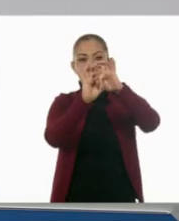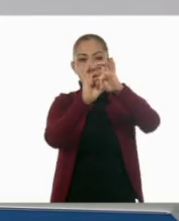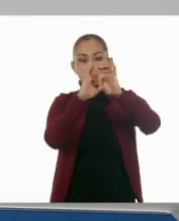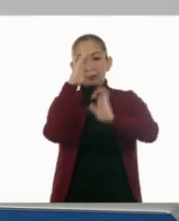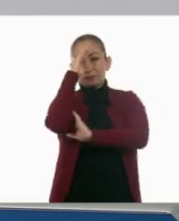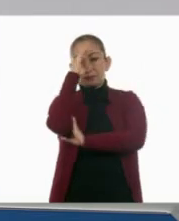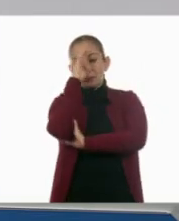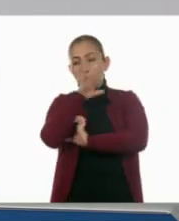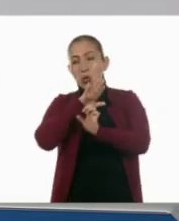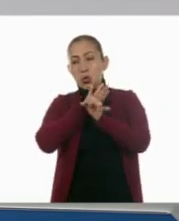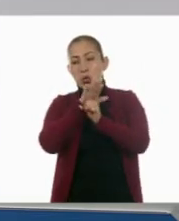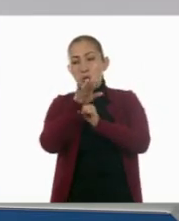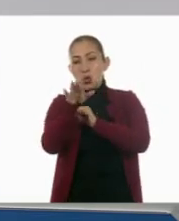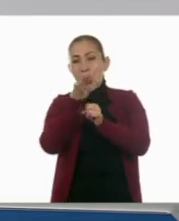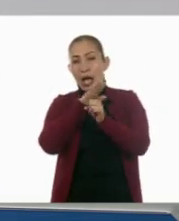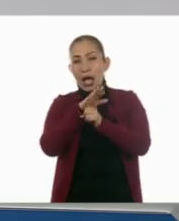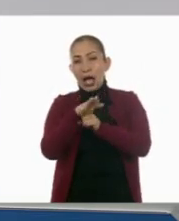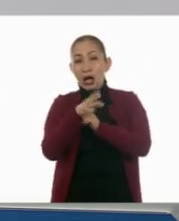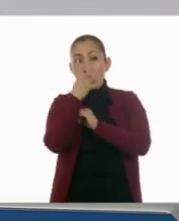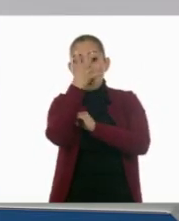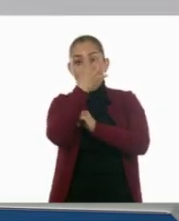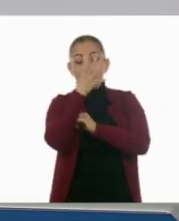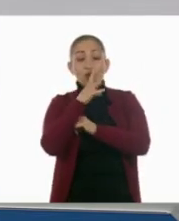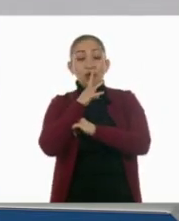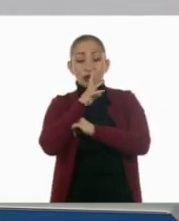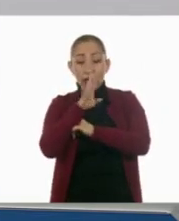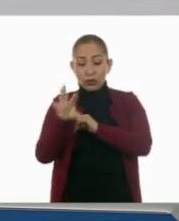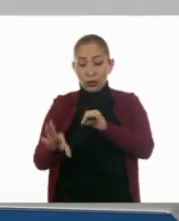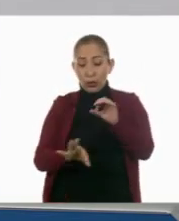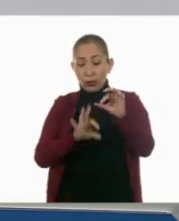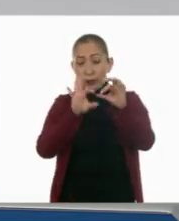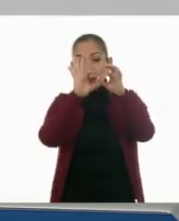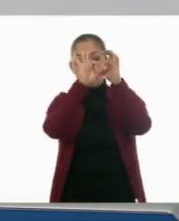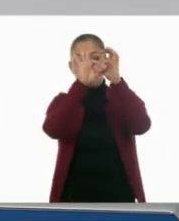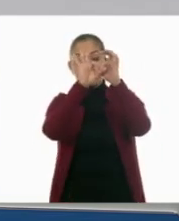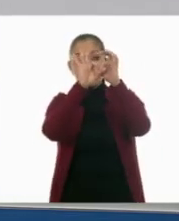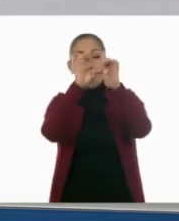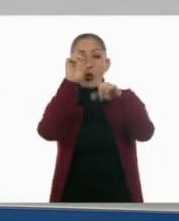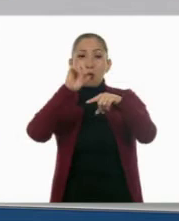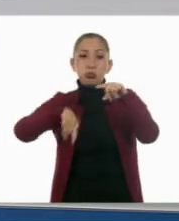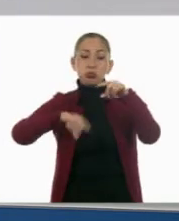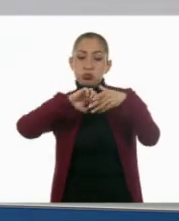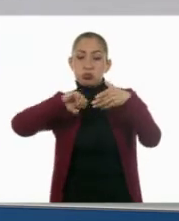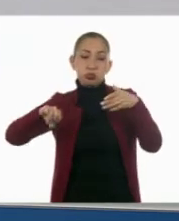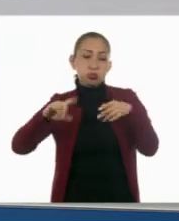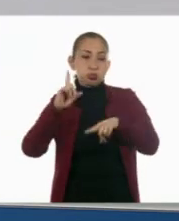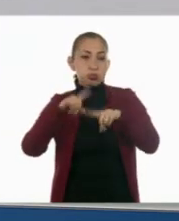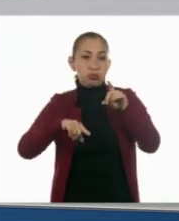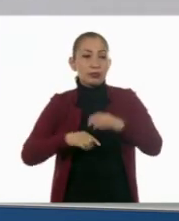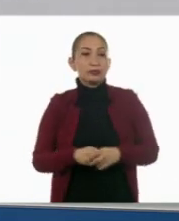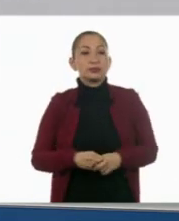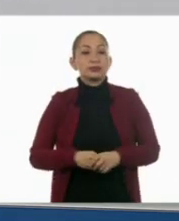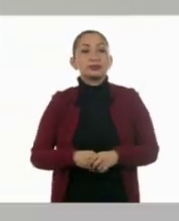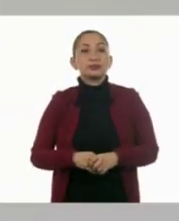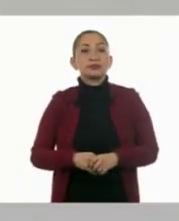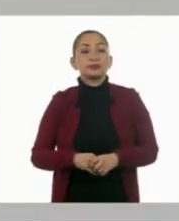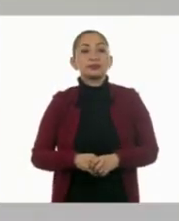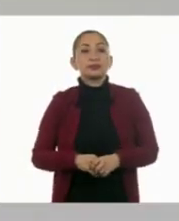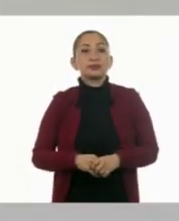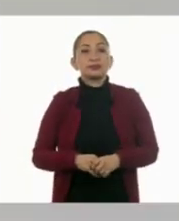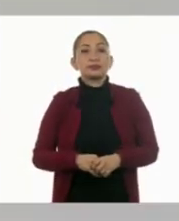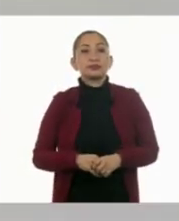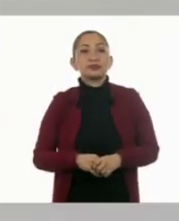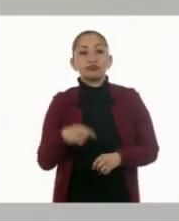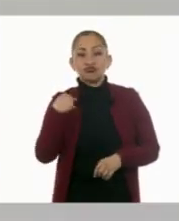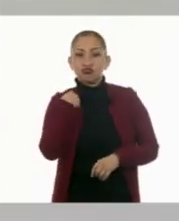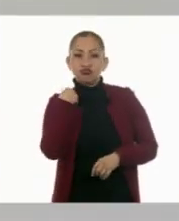pensar cuál de los cuatro resultados de abajo es el que le tendríamos que agregar o quitar. O quitar, perfecto. Bueno, pues yo